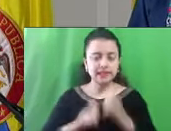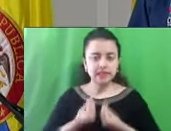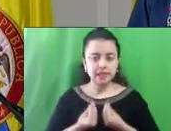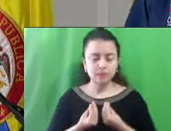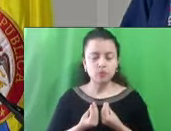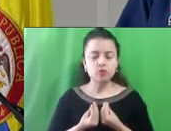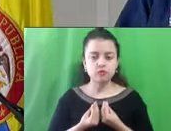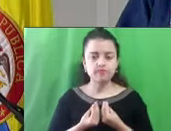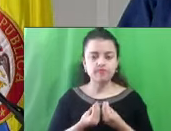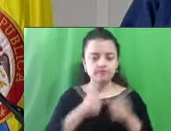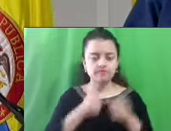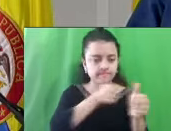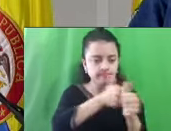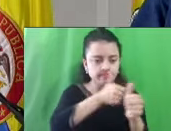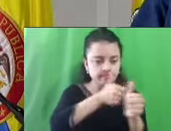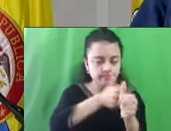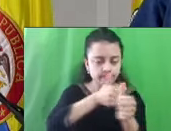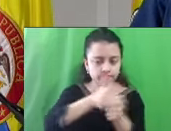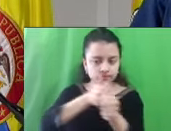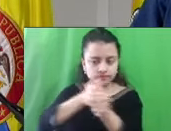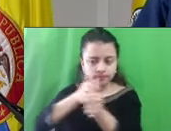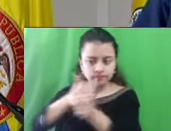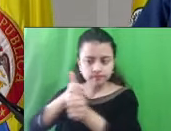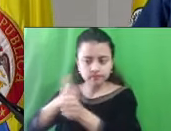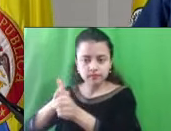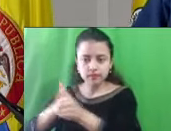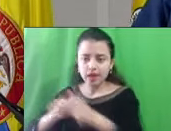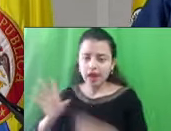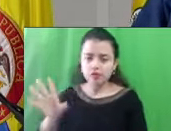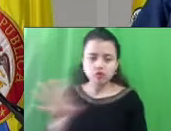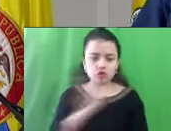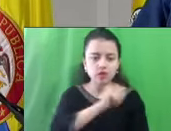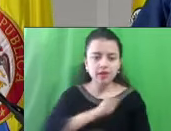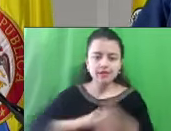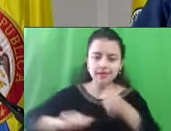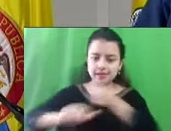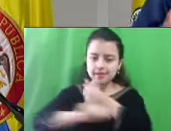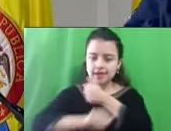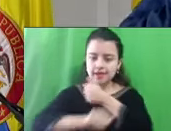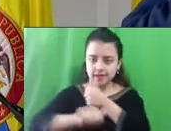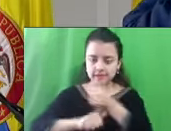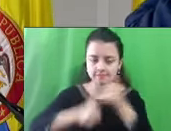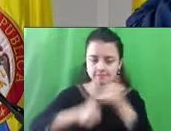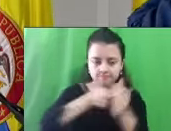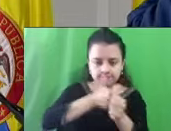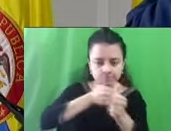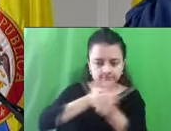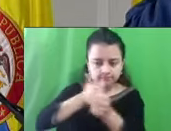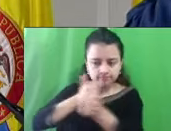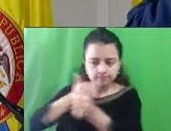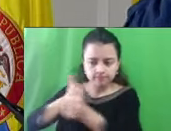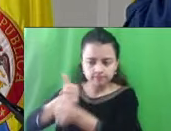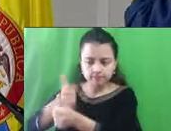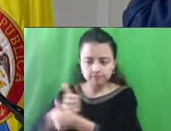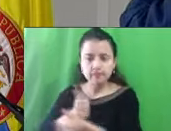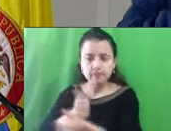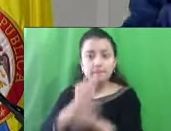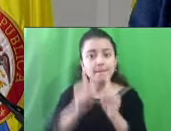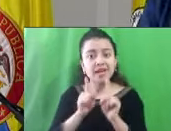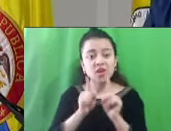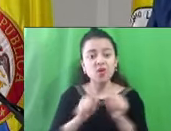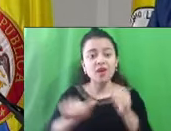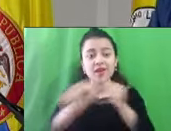y acompañamiento a todas las dependencias, permitiendo que nuestras actuaciones de cada una de las áreas esté conforme a las normas que